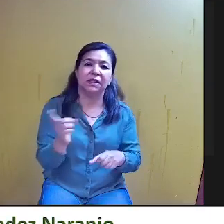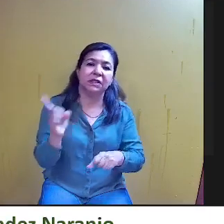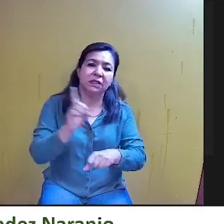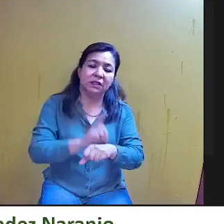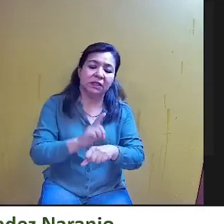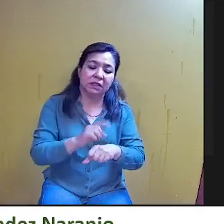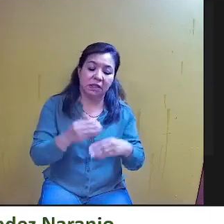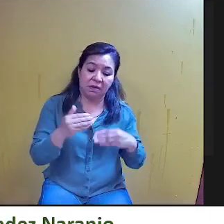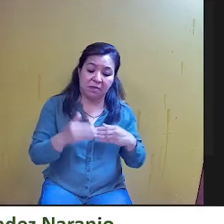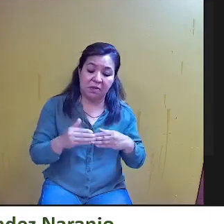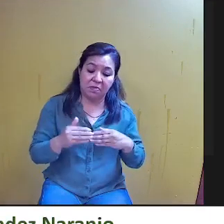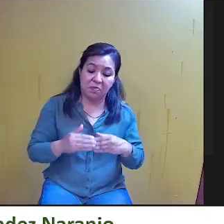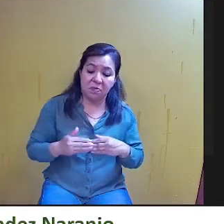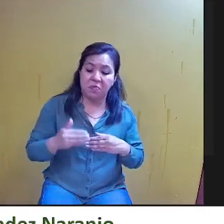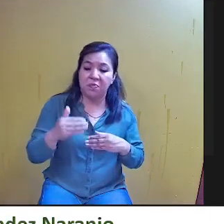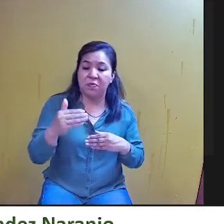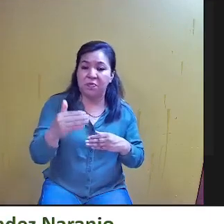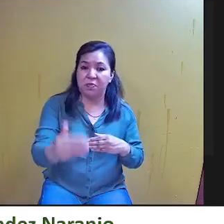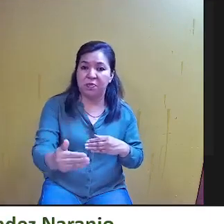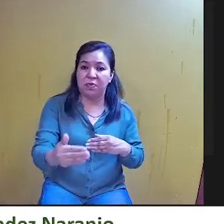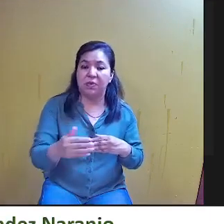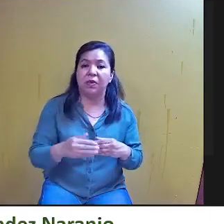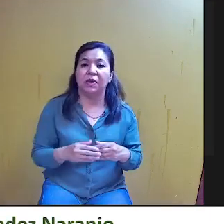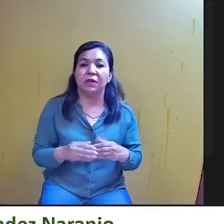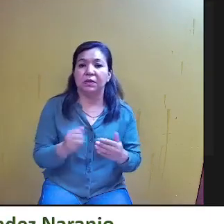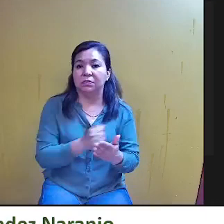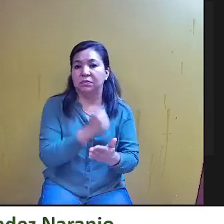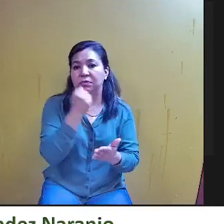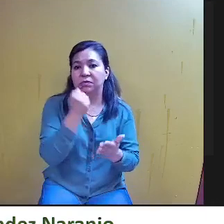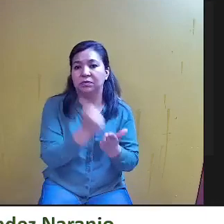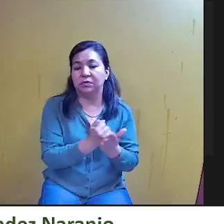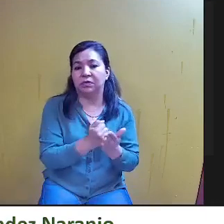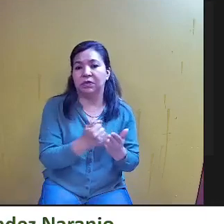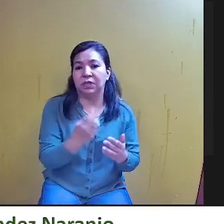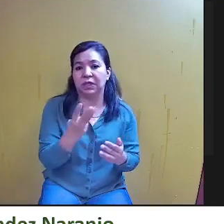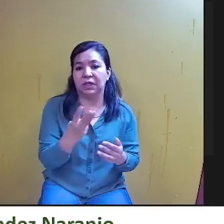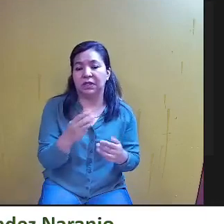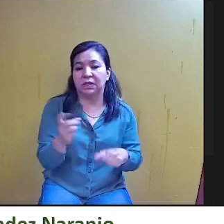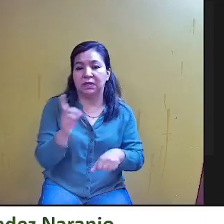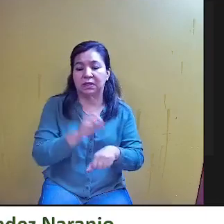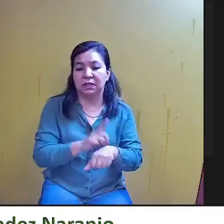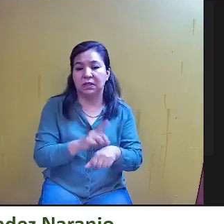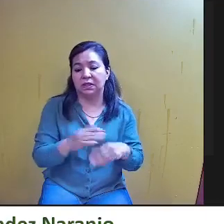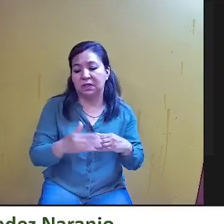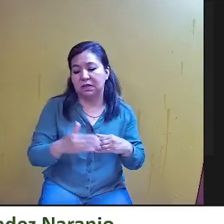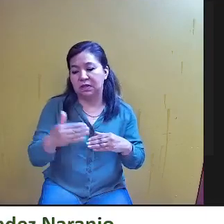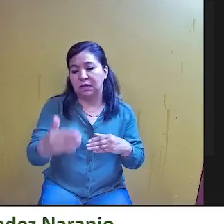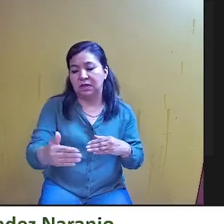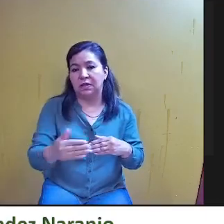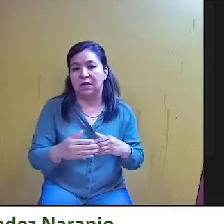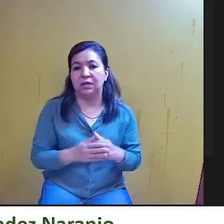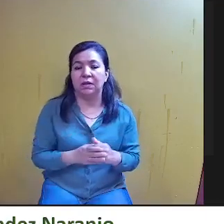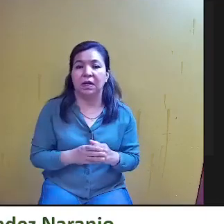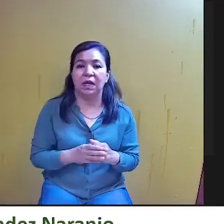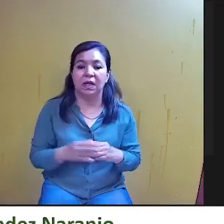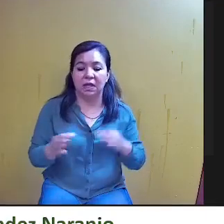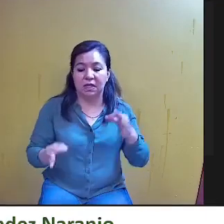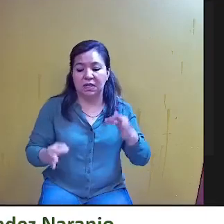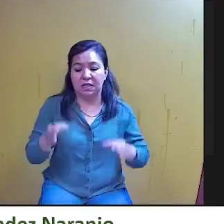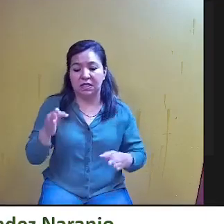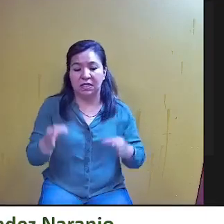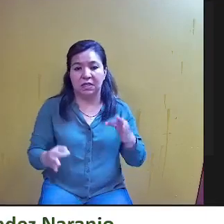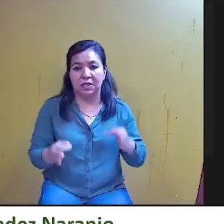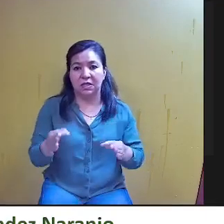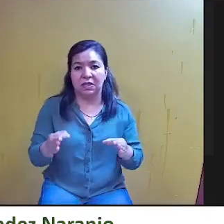contados a partir de la notificación de la presente sentencia, cuyas constancias de cumplimiento deberá remitir a este tribunal durante